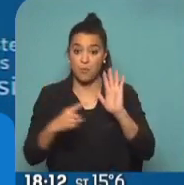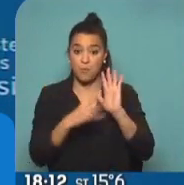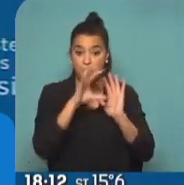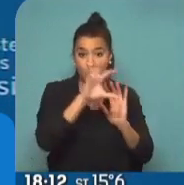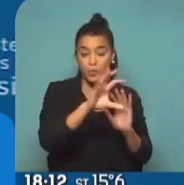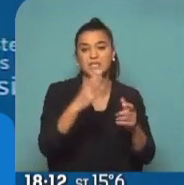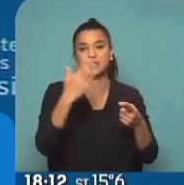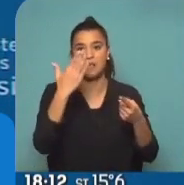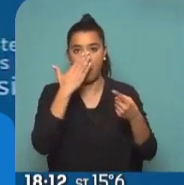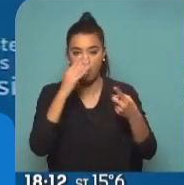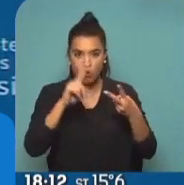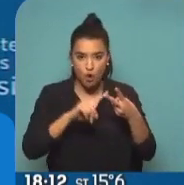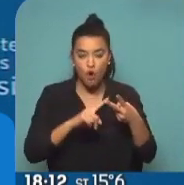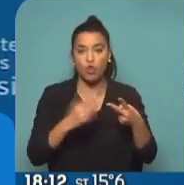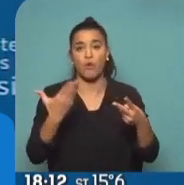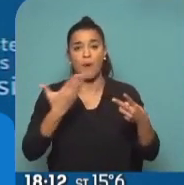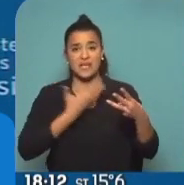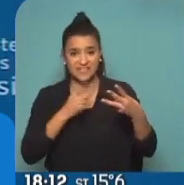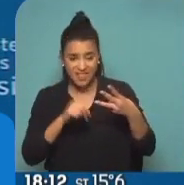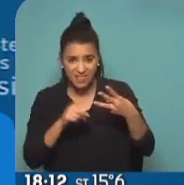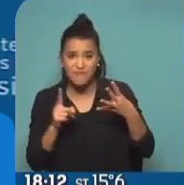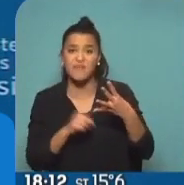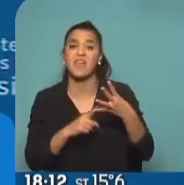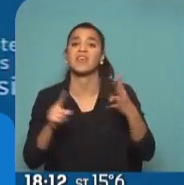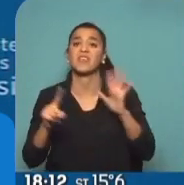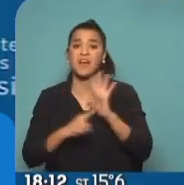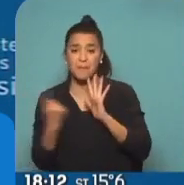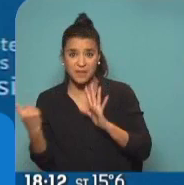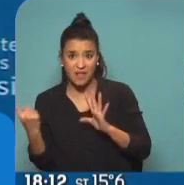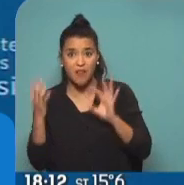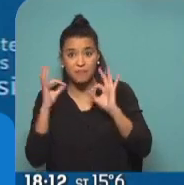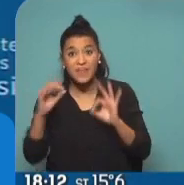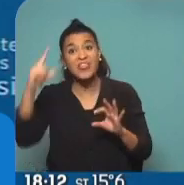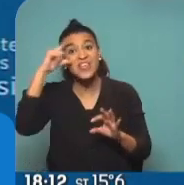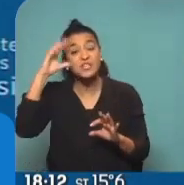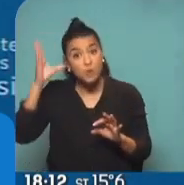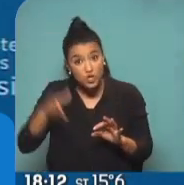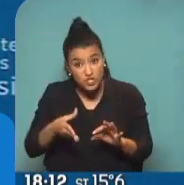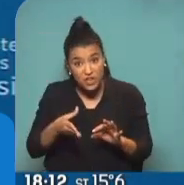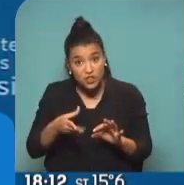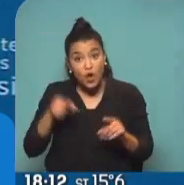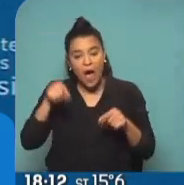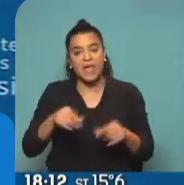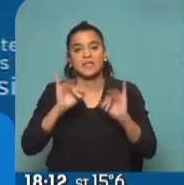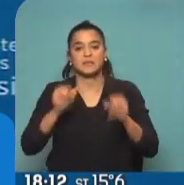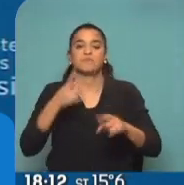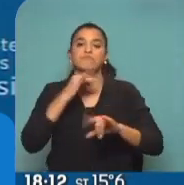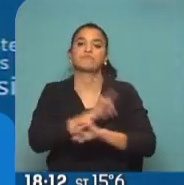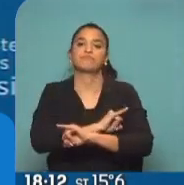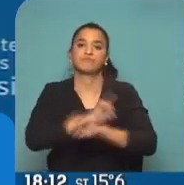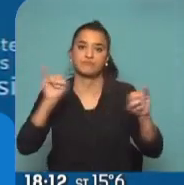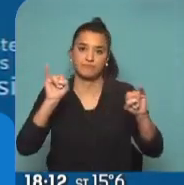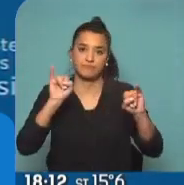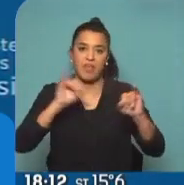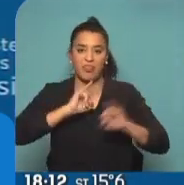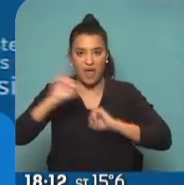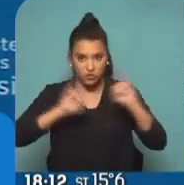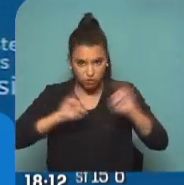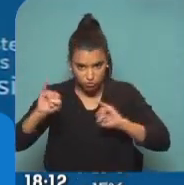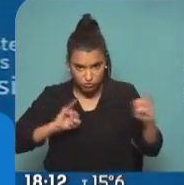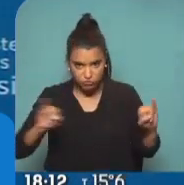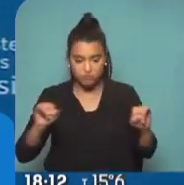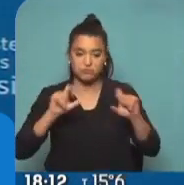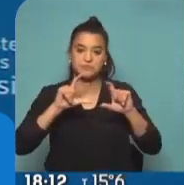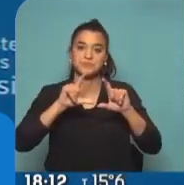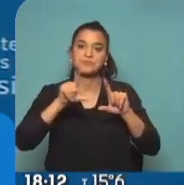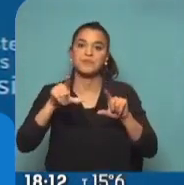Aires, de Córdoba, de Santa Fe y de la ciudad de Buenos Aires esté procesado, vamos a empezar con la carga de datos de los